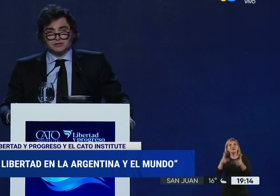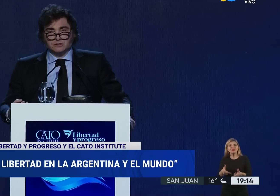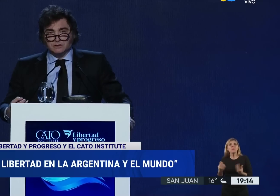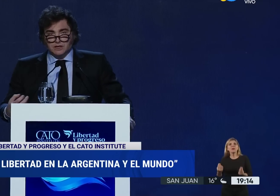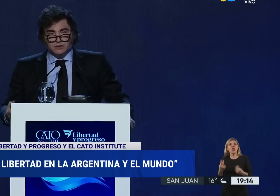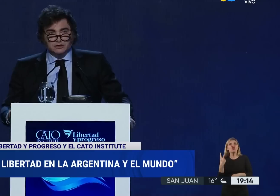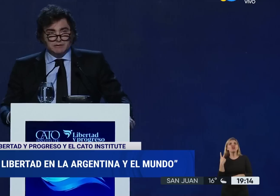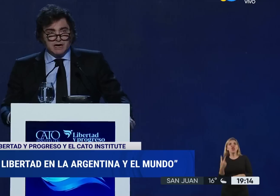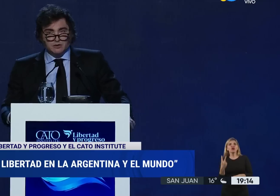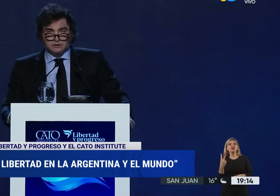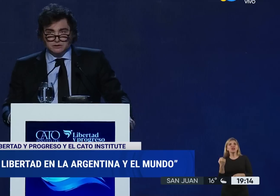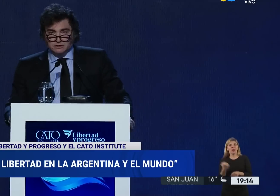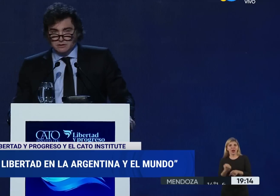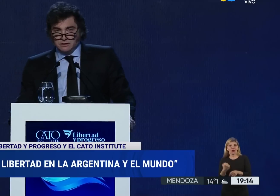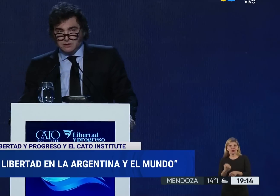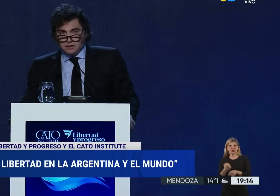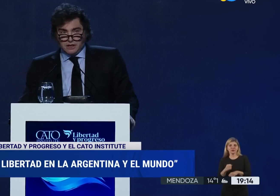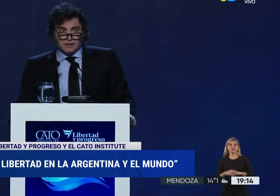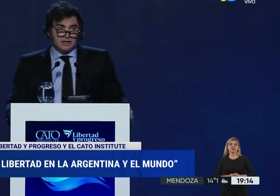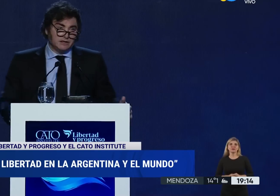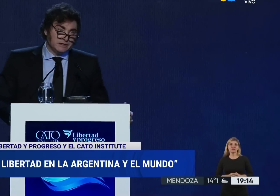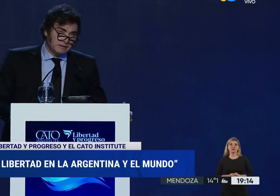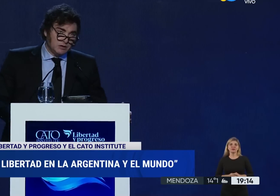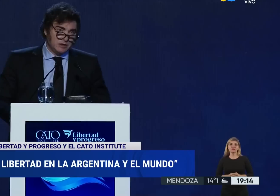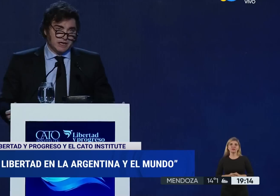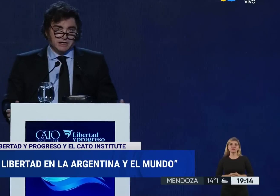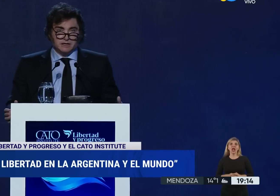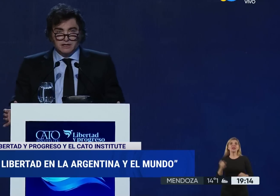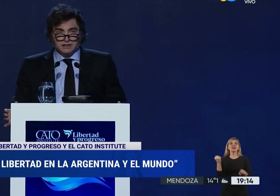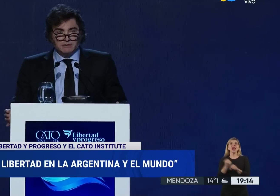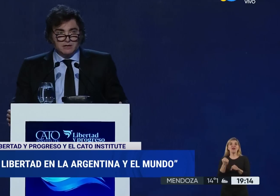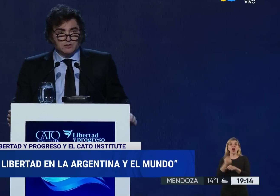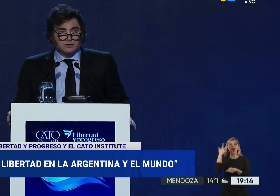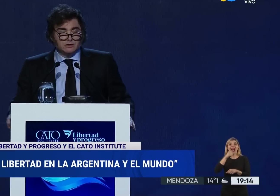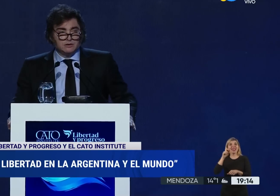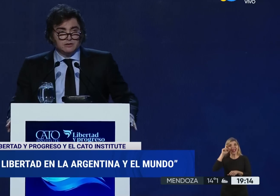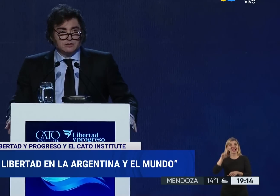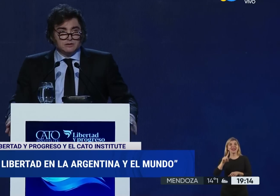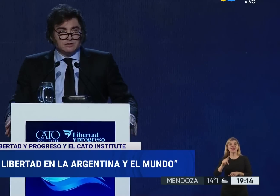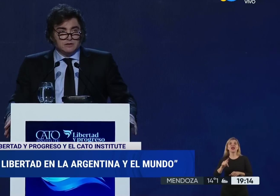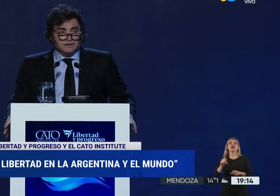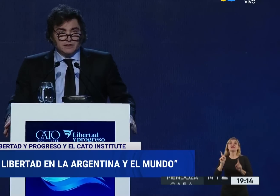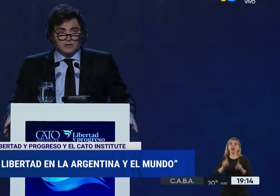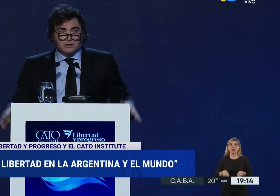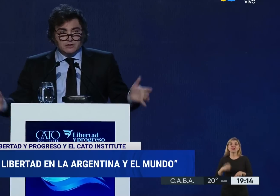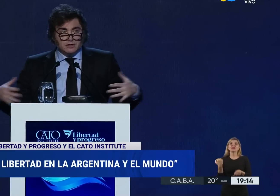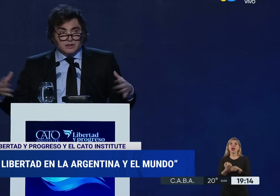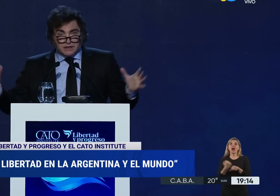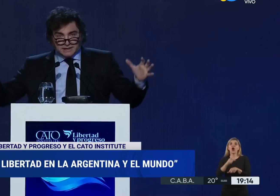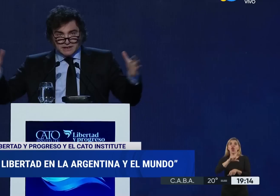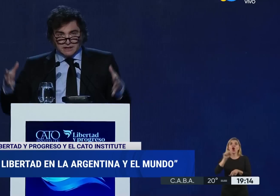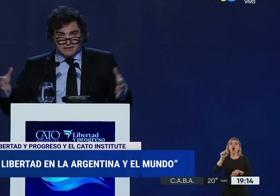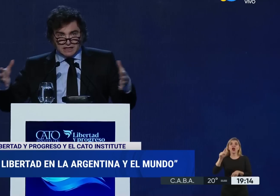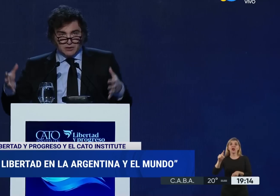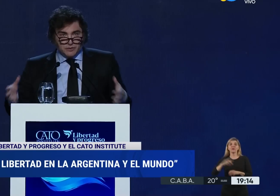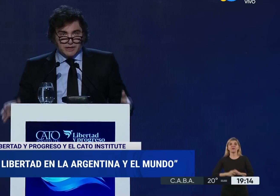en dos trabajos, en el trabajo de Hayek y en el trabajo de Locke,